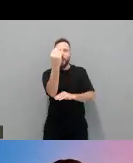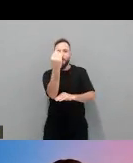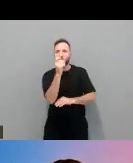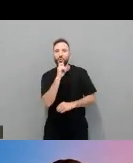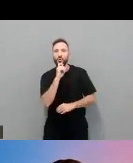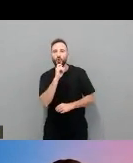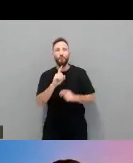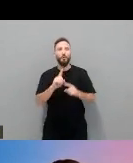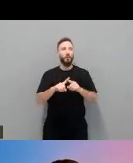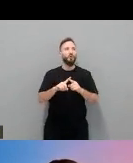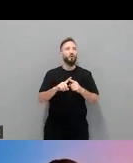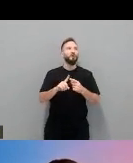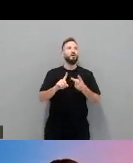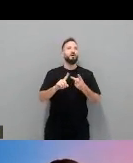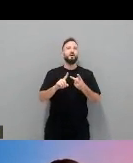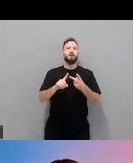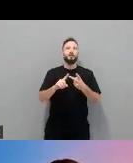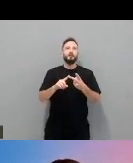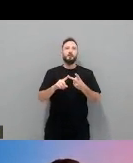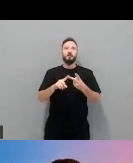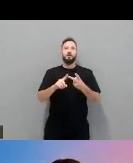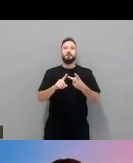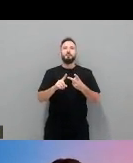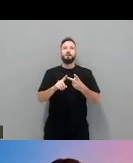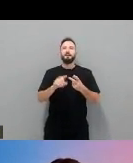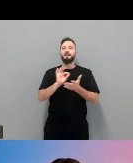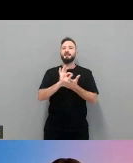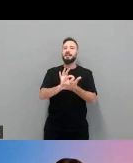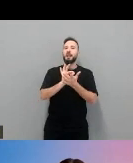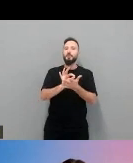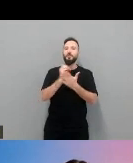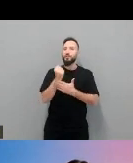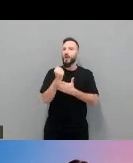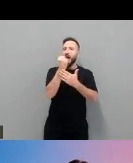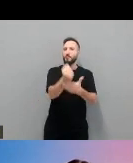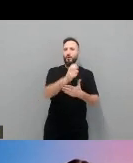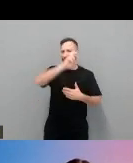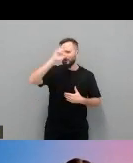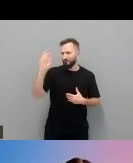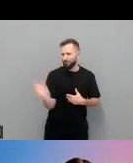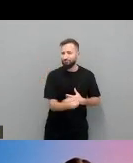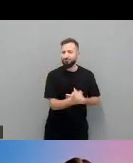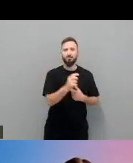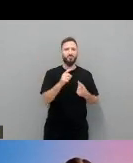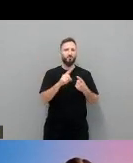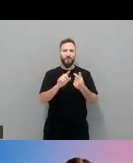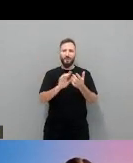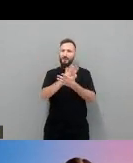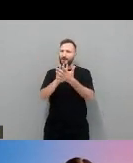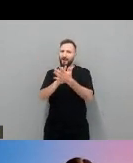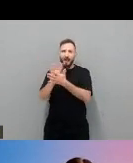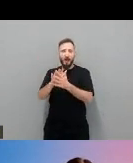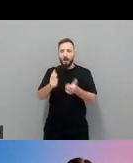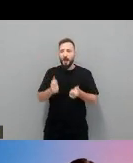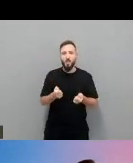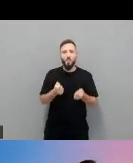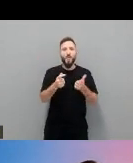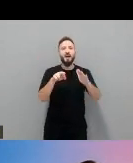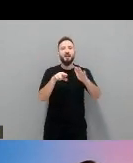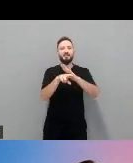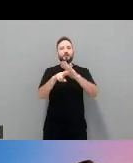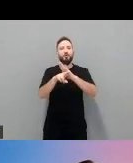de todo tipo de servicios de apoyo que puedan tener, es decir, capacitar a las familias y a las